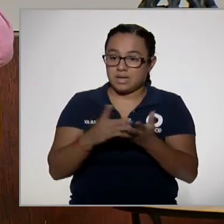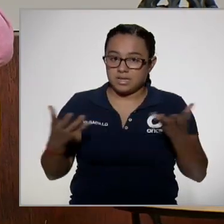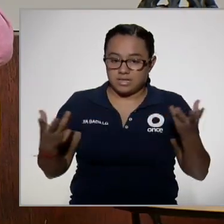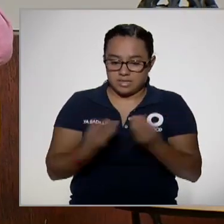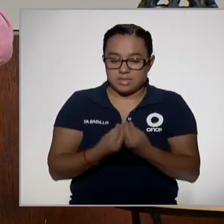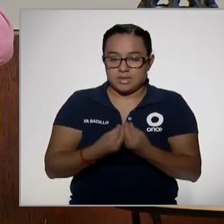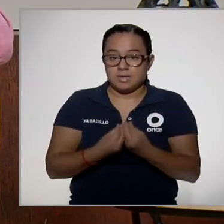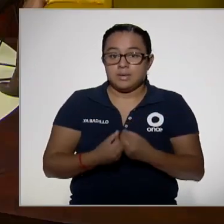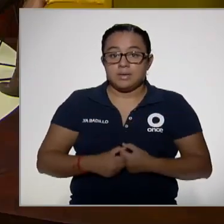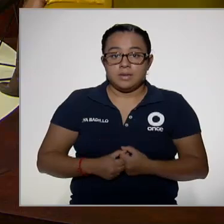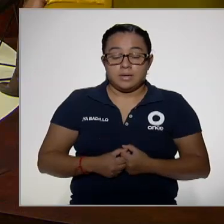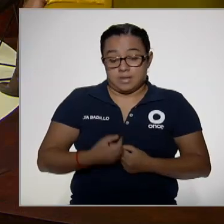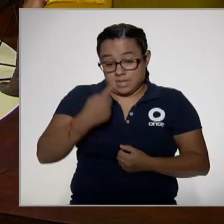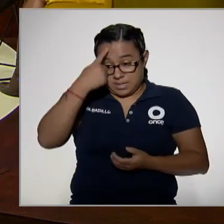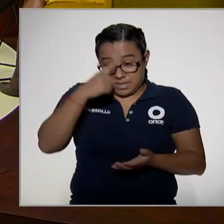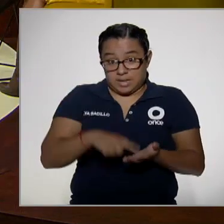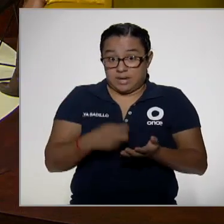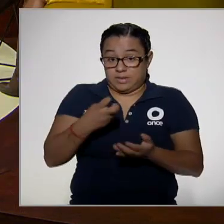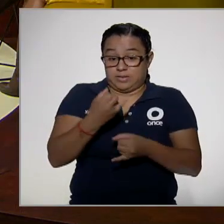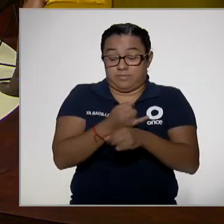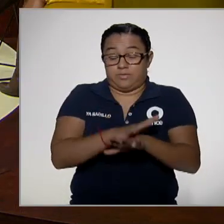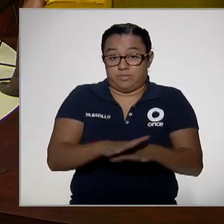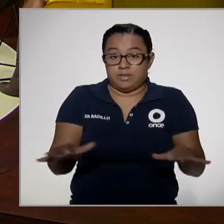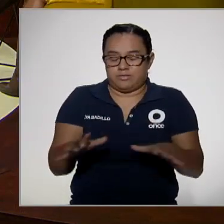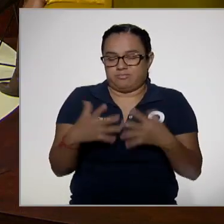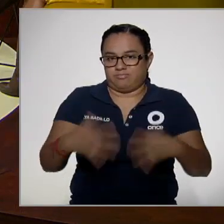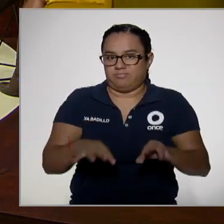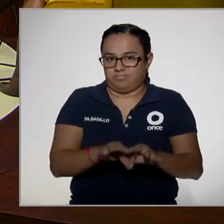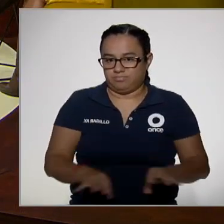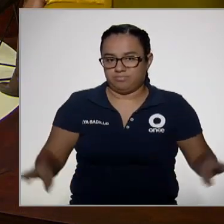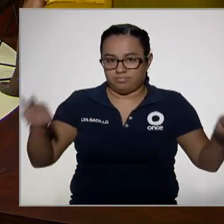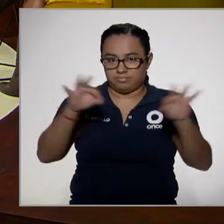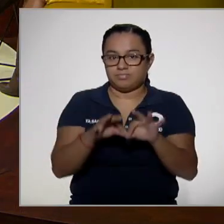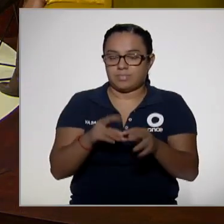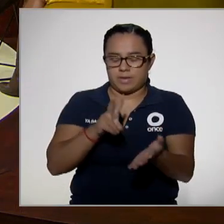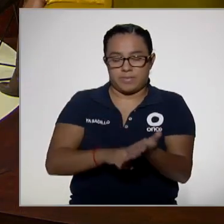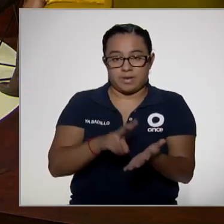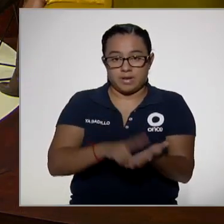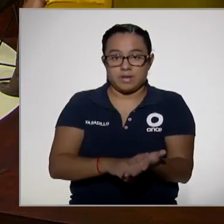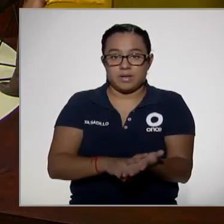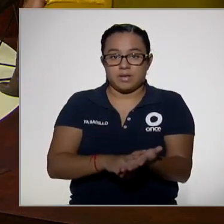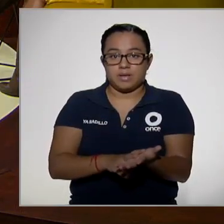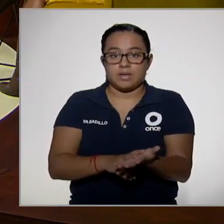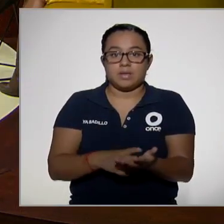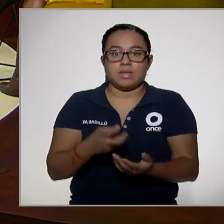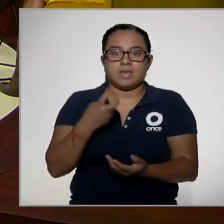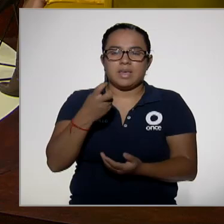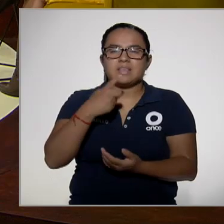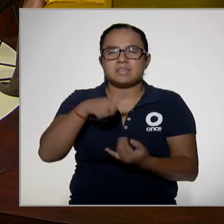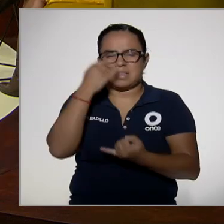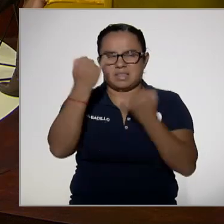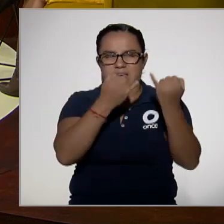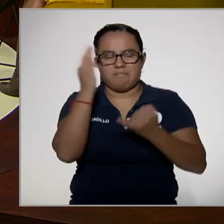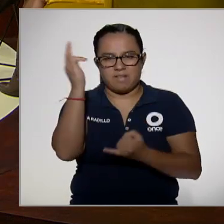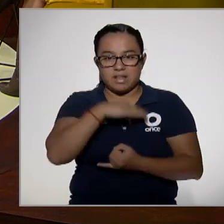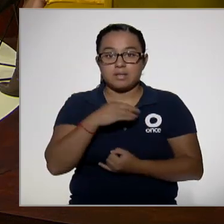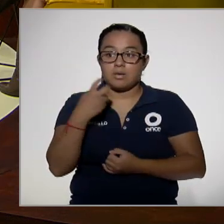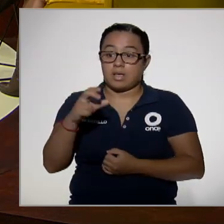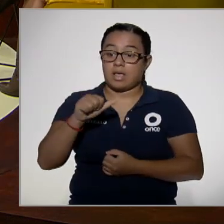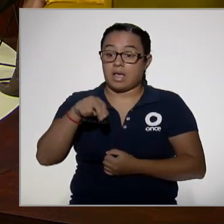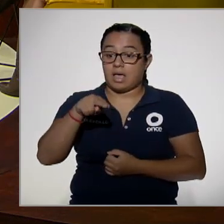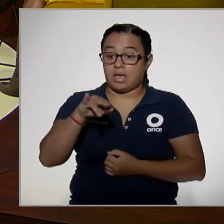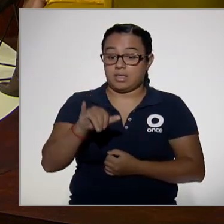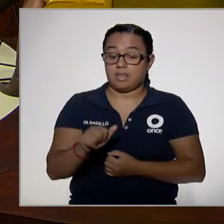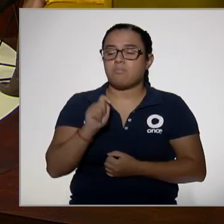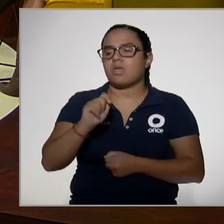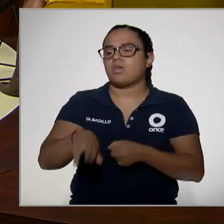día de hoy aquí con nosotros creo que se dio información muy importante muy valiosa sobre todo se rompieron muchos mitos que la gente piensa que la anemia es